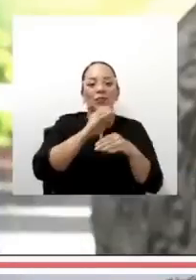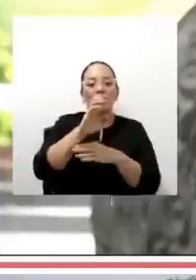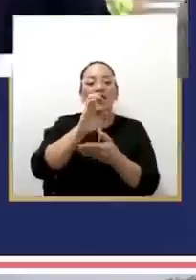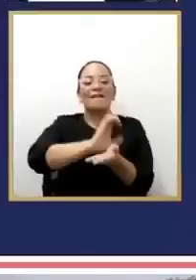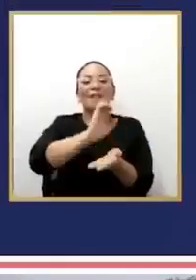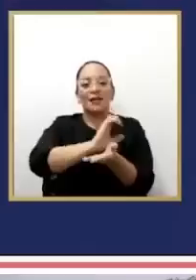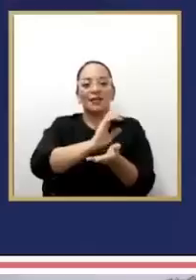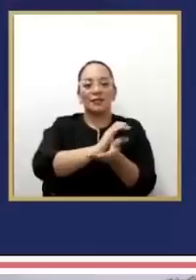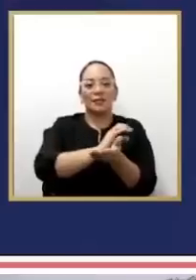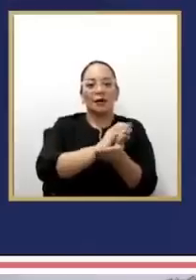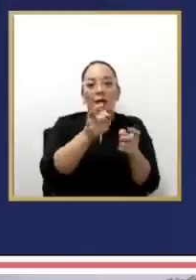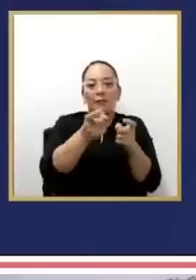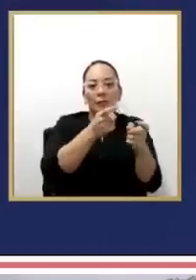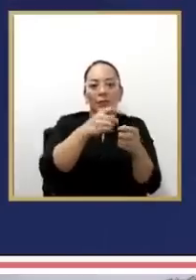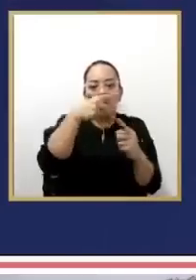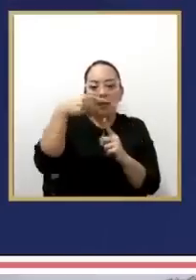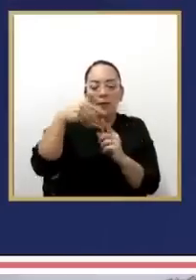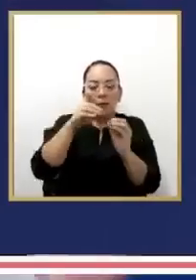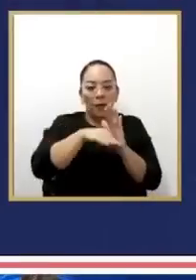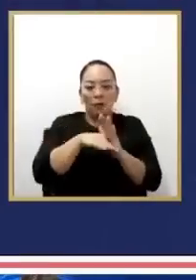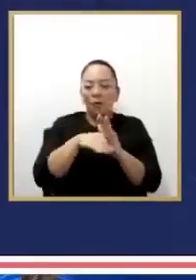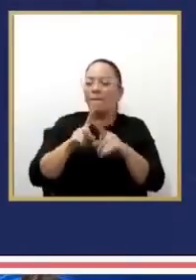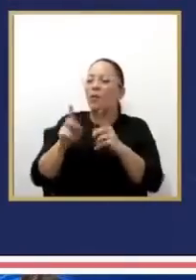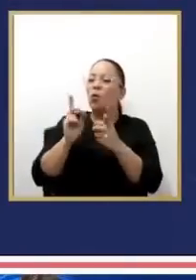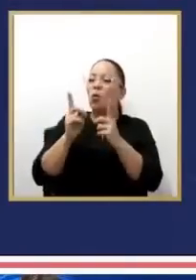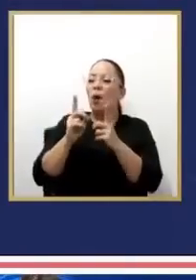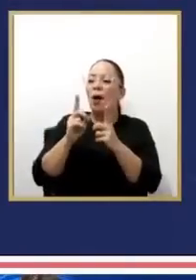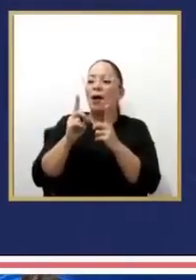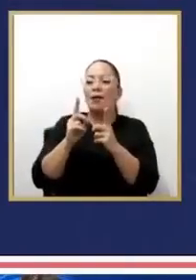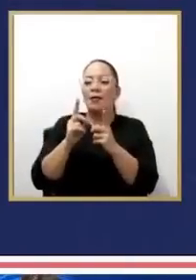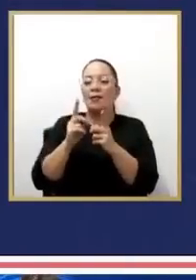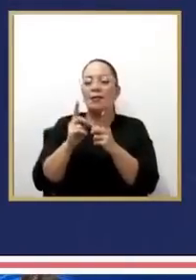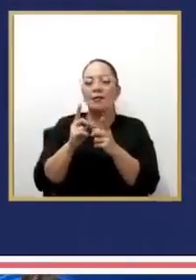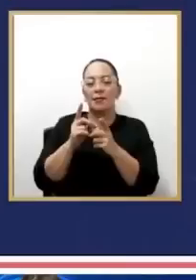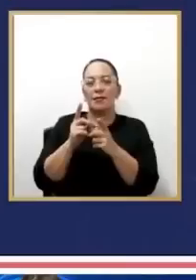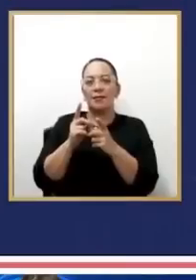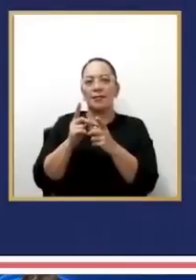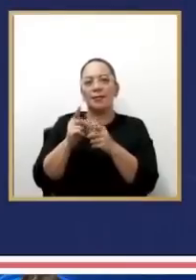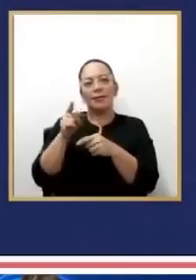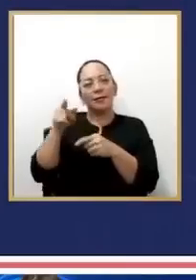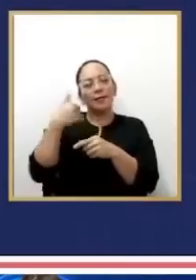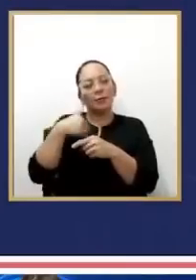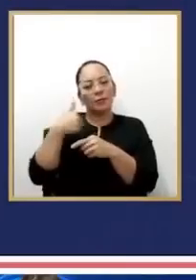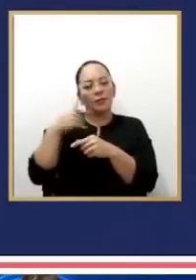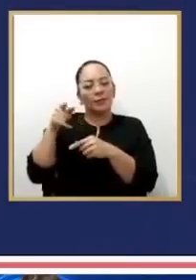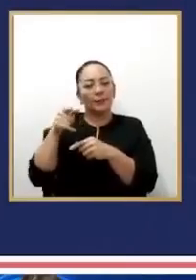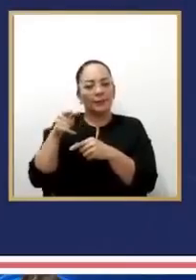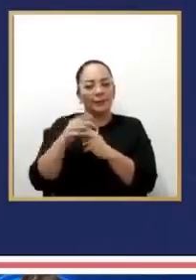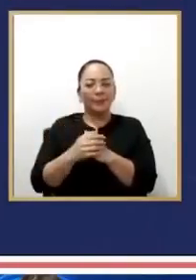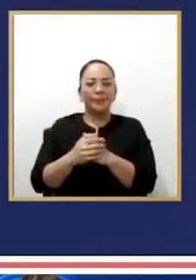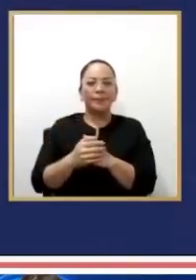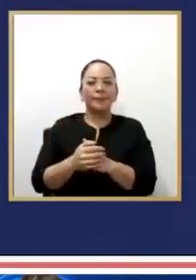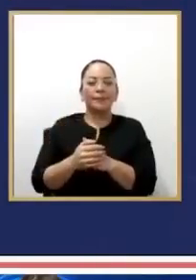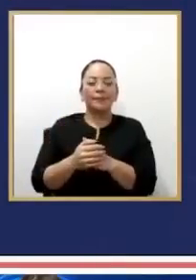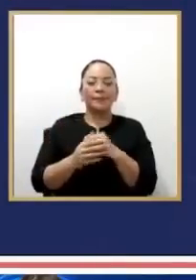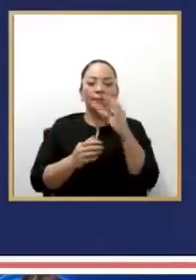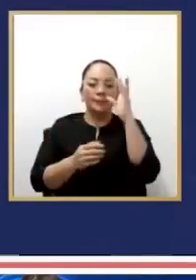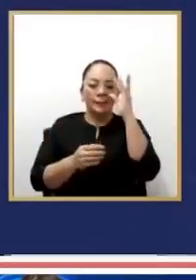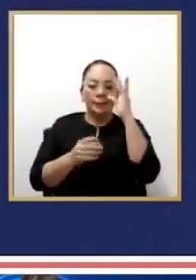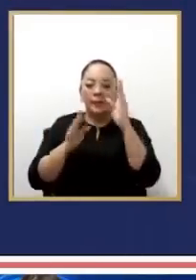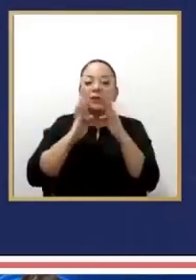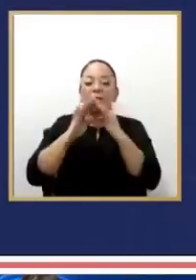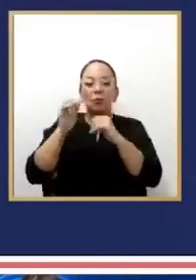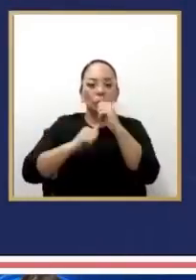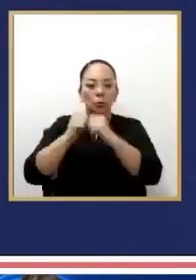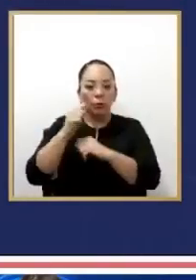los administren las cooperativas. Pero ¿cuál de las versiones de los señores que manipularon las